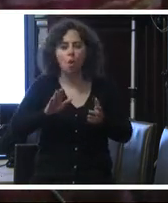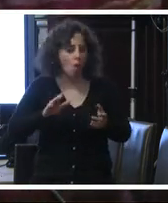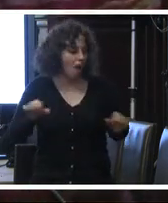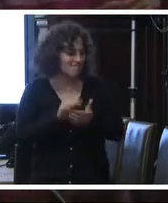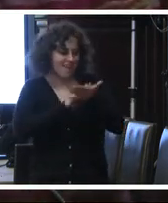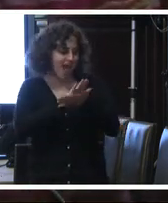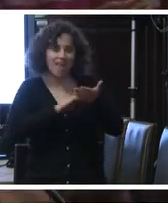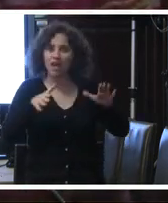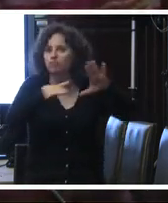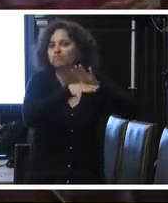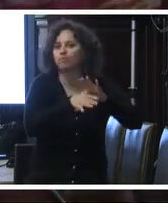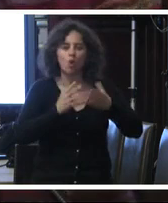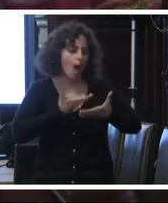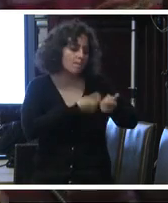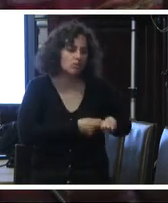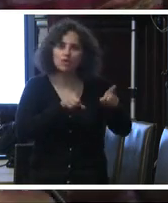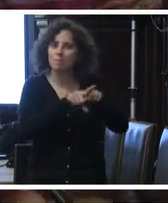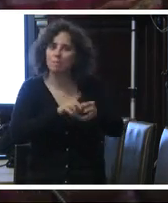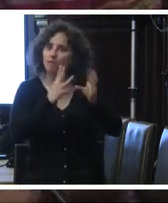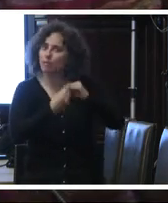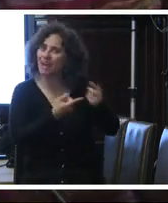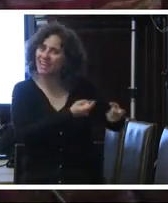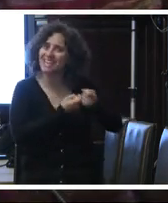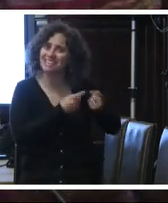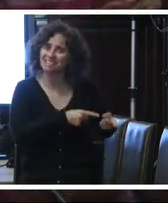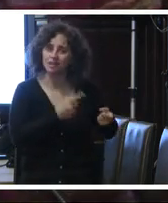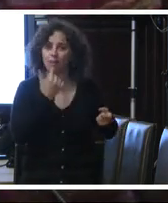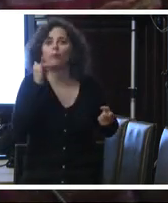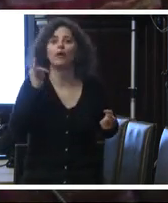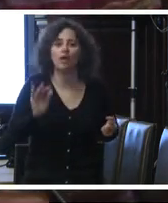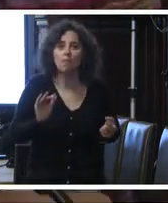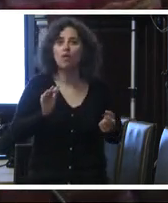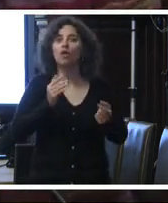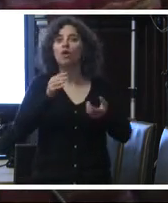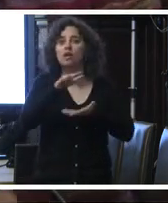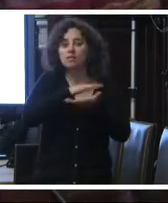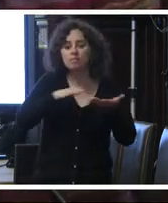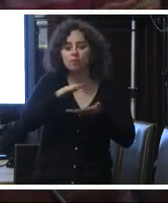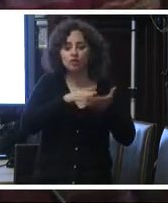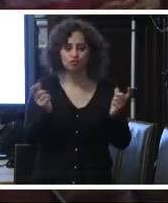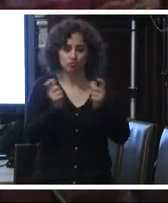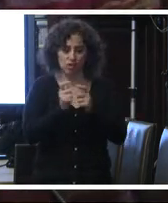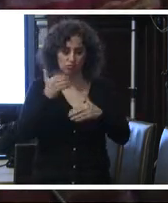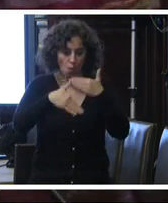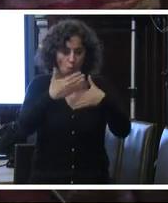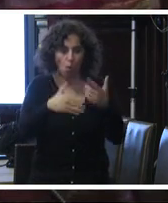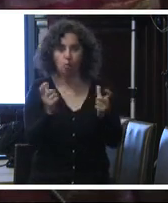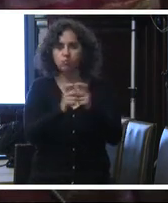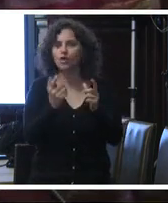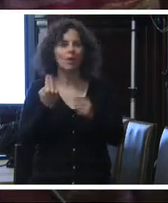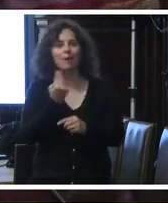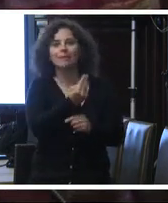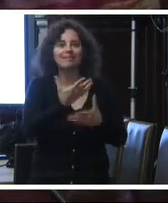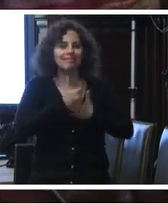acorde con ellas, ¿no? Hemos tenido conocimiento de hechos, por ejemplo, que en procesos y en audiencias no les han permitido estar con